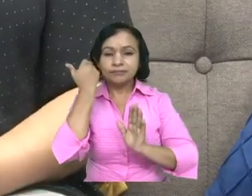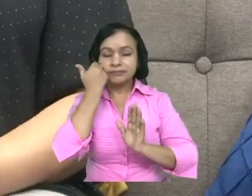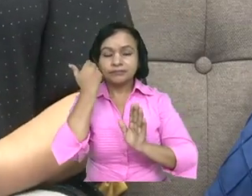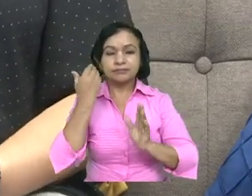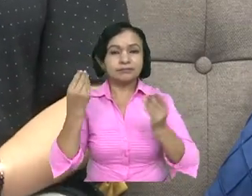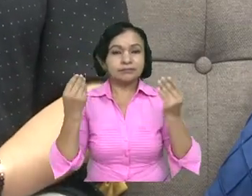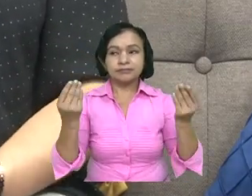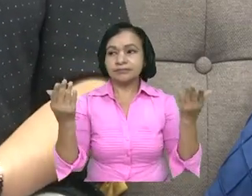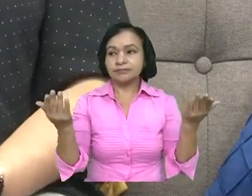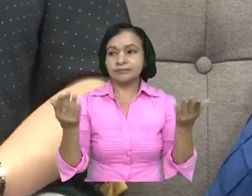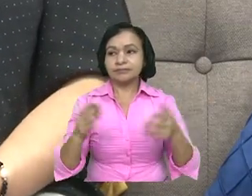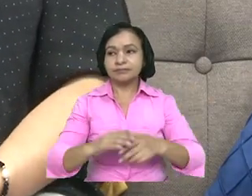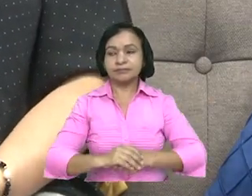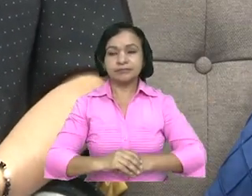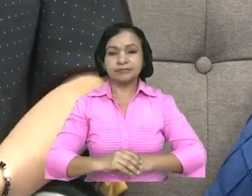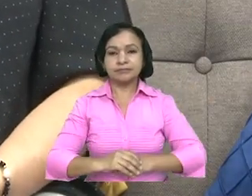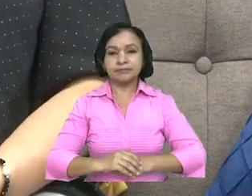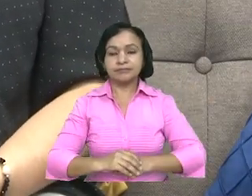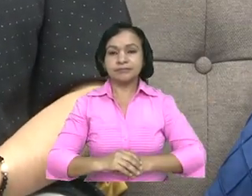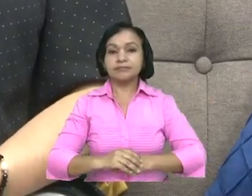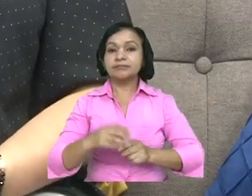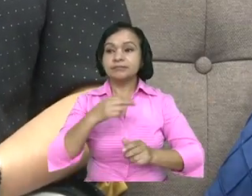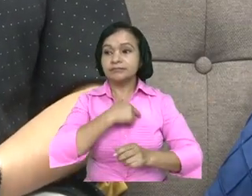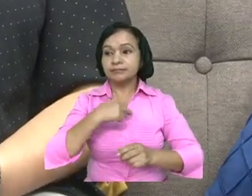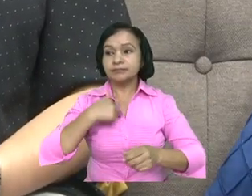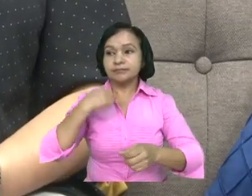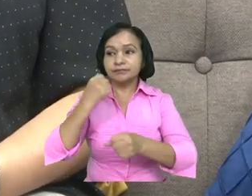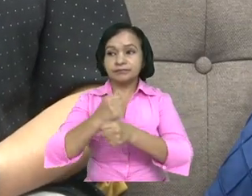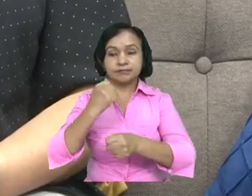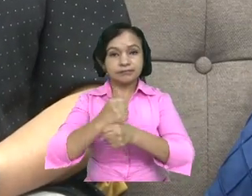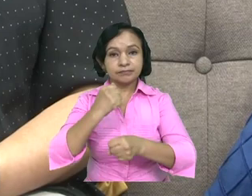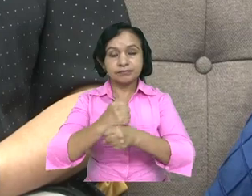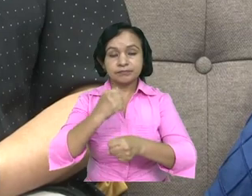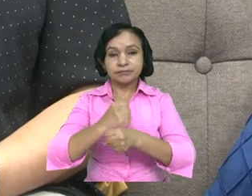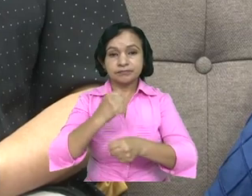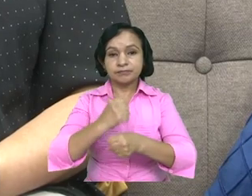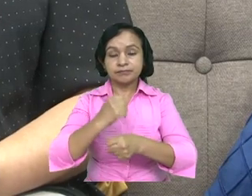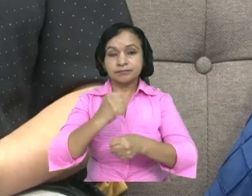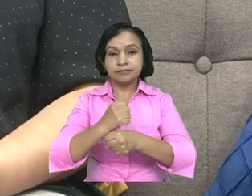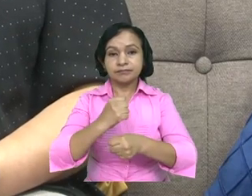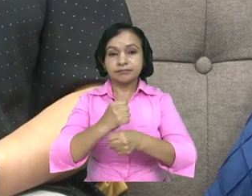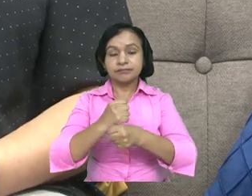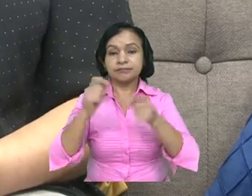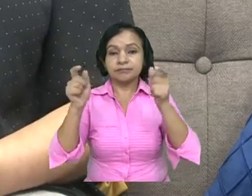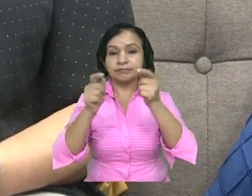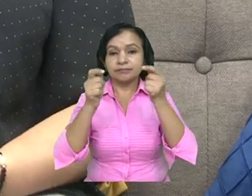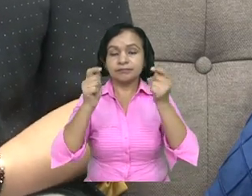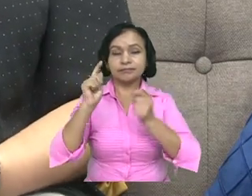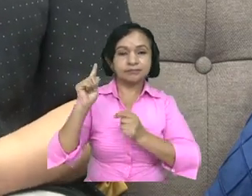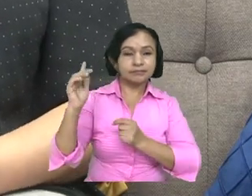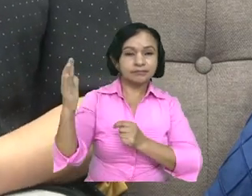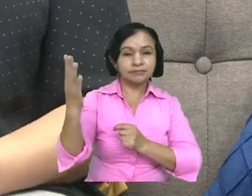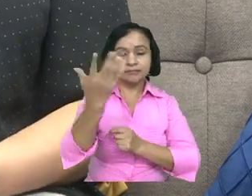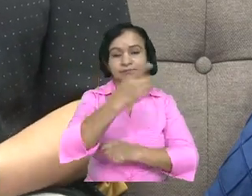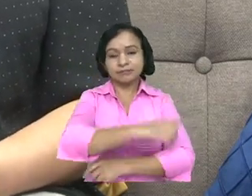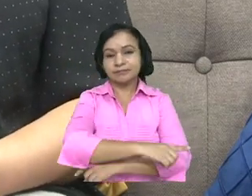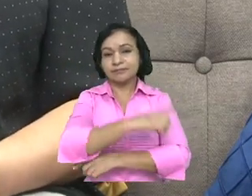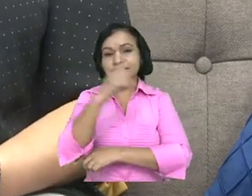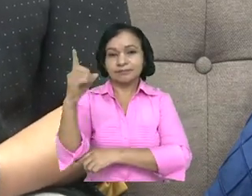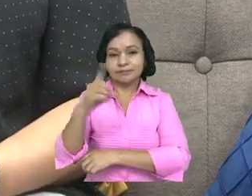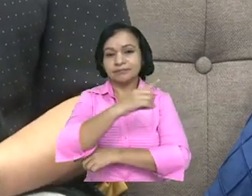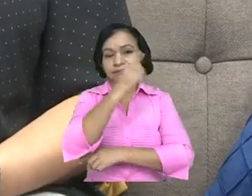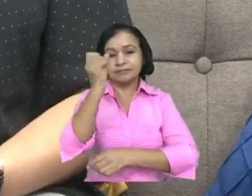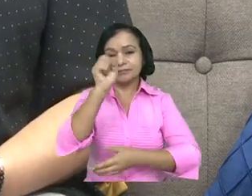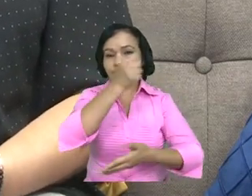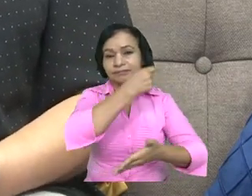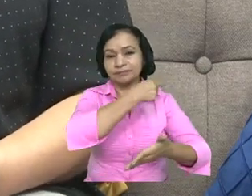enfermedades. Entonces, vamos a trabajar, digamos, en función de celebrar todos los días, no solamente en esta